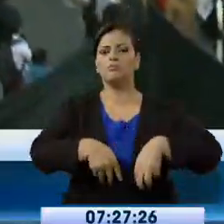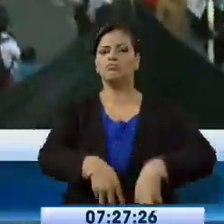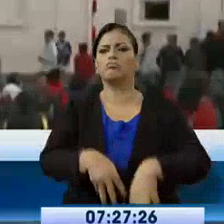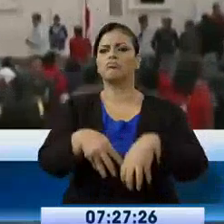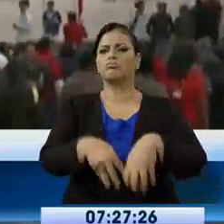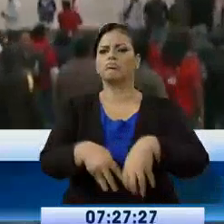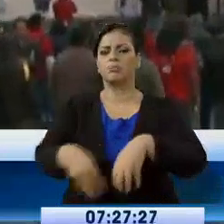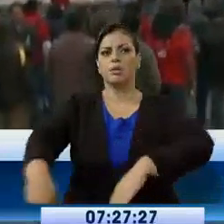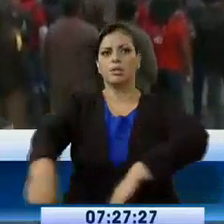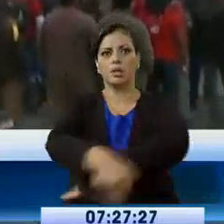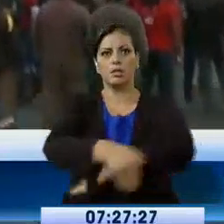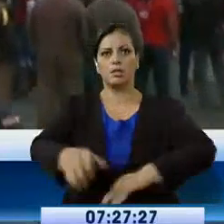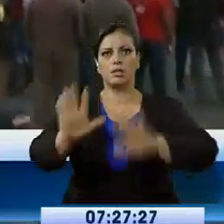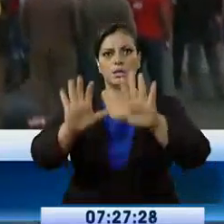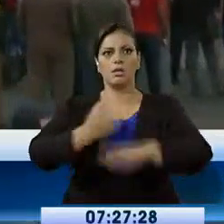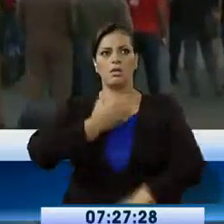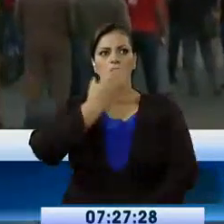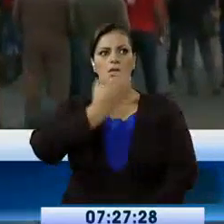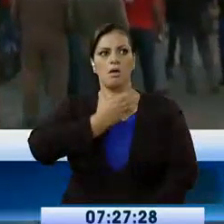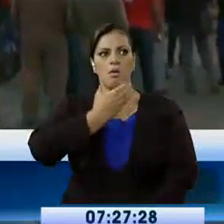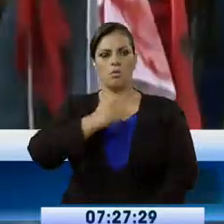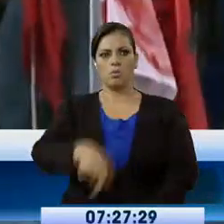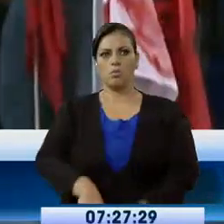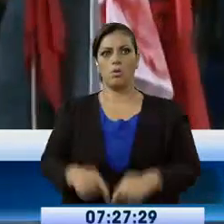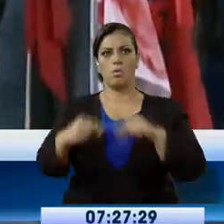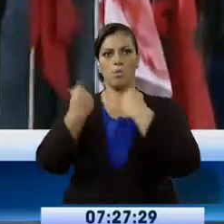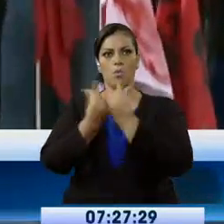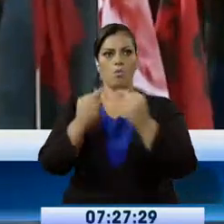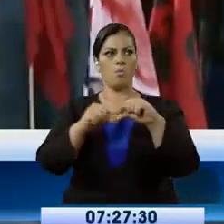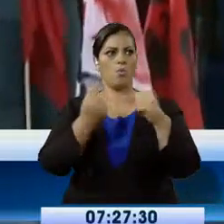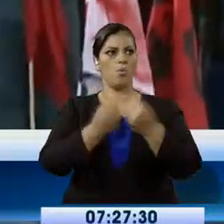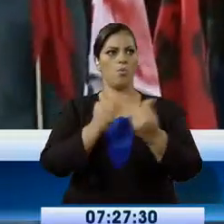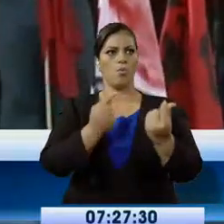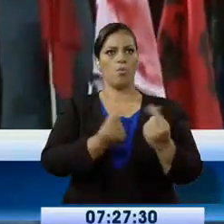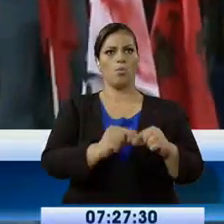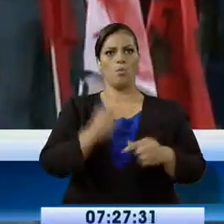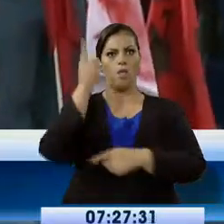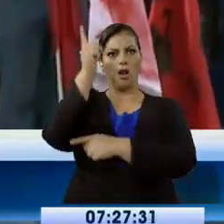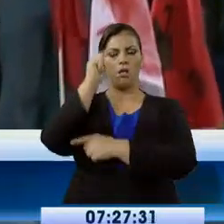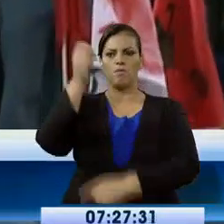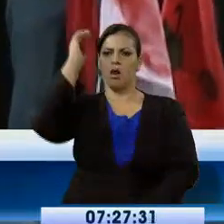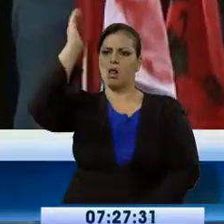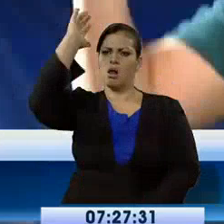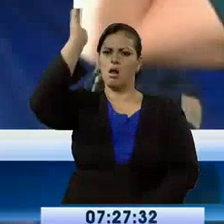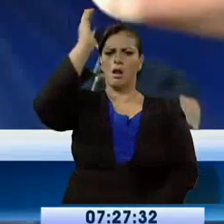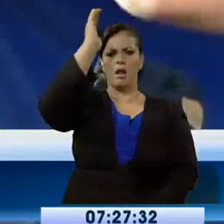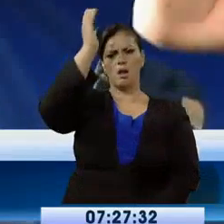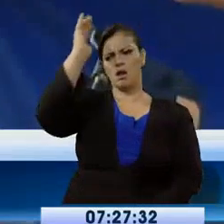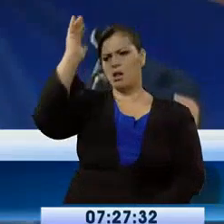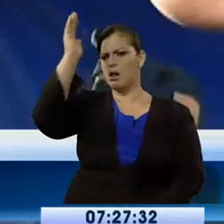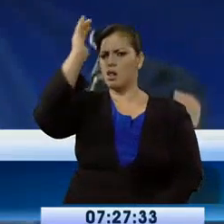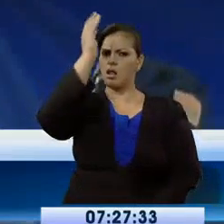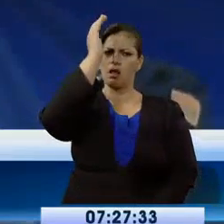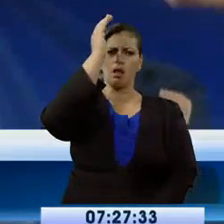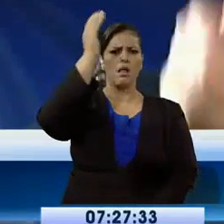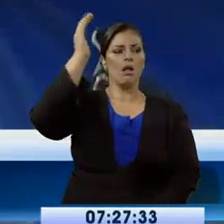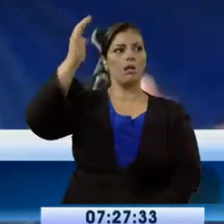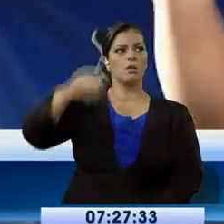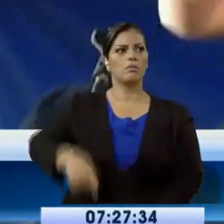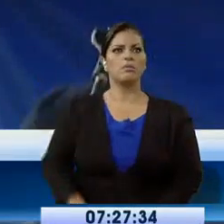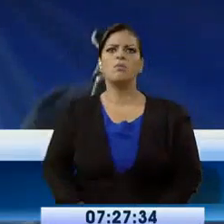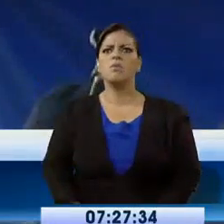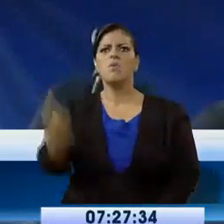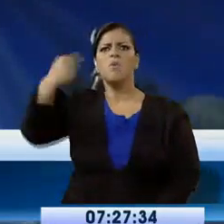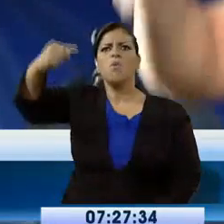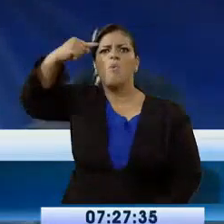Quito. Aquí, entre los discursos, los dirigentes se referían a la necesidad de seguir movilizados. No estamos de acuerdo con